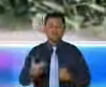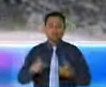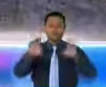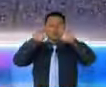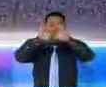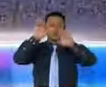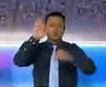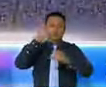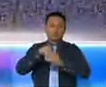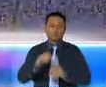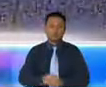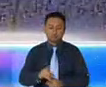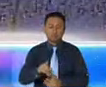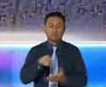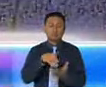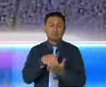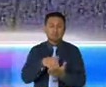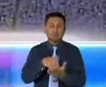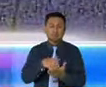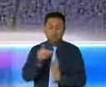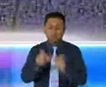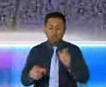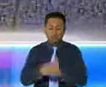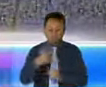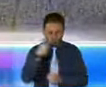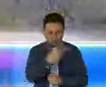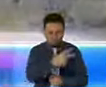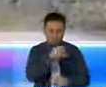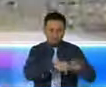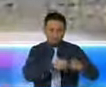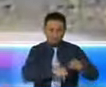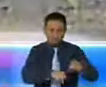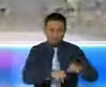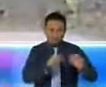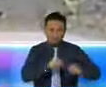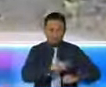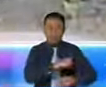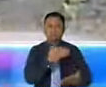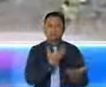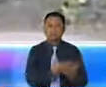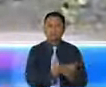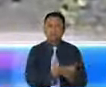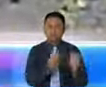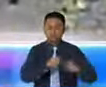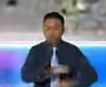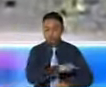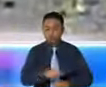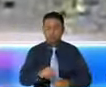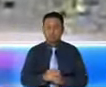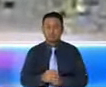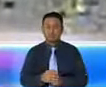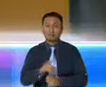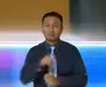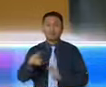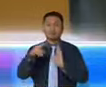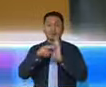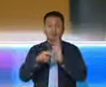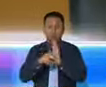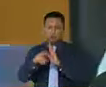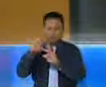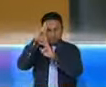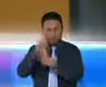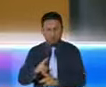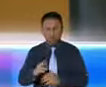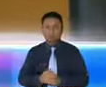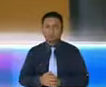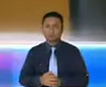corporaciones. Y según sus miembros, evidenciar este tipo de daños permite tener más argumentos para exigir la implementación de esa norma. Exigimos un